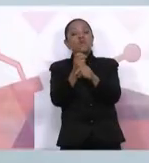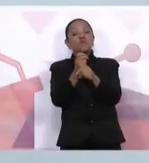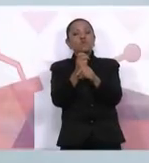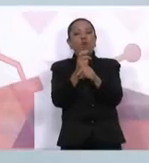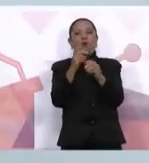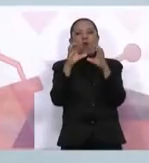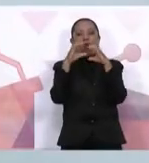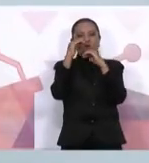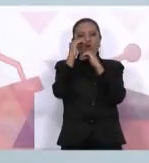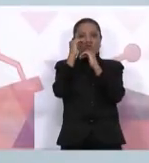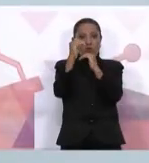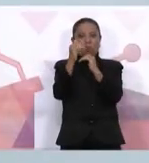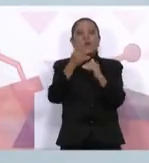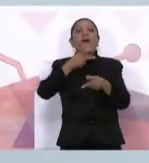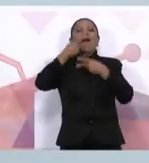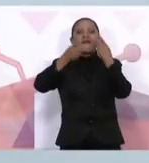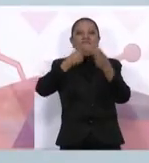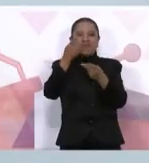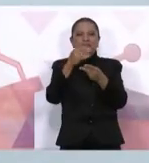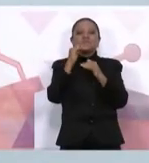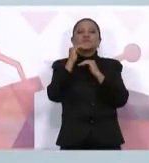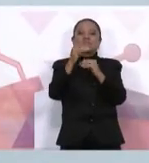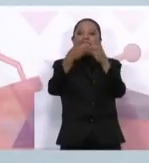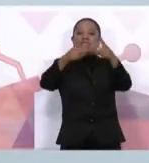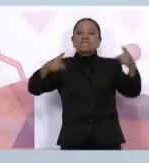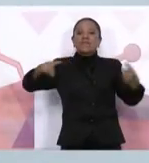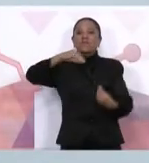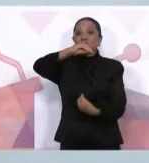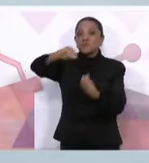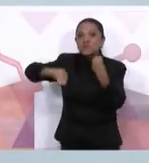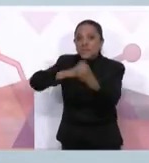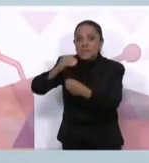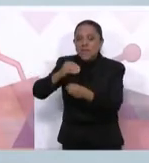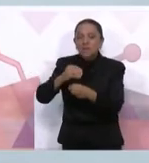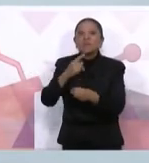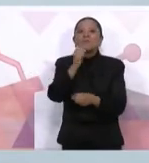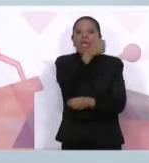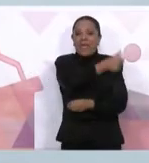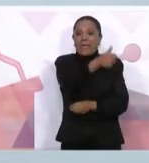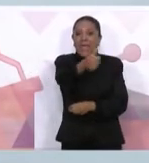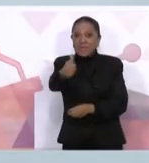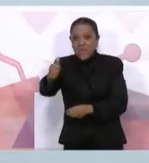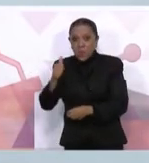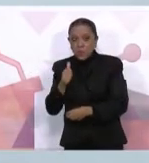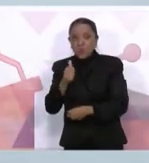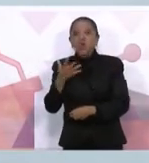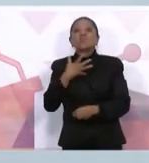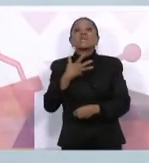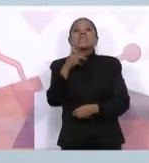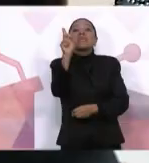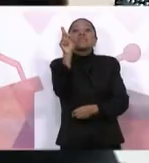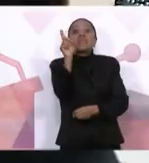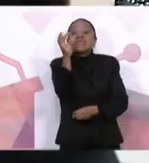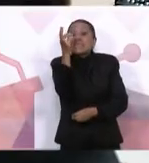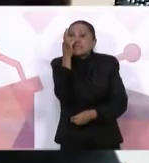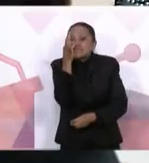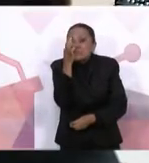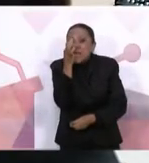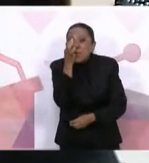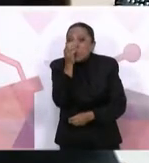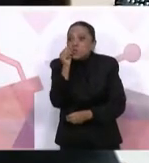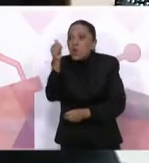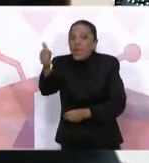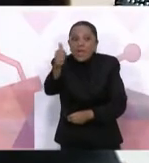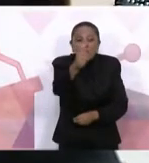sustentable la dinámica será que cada candidato planteará en 30 segundos de manera directa una pregunta a